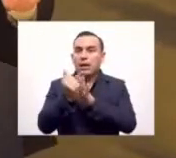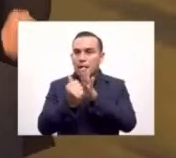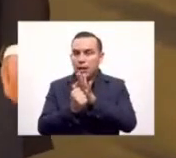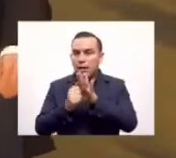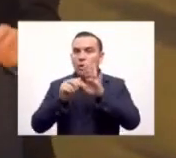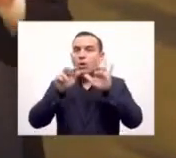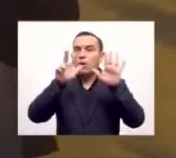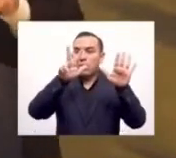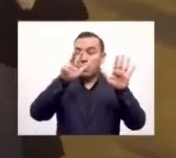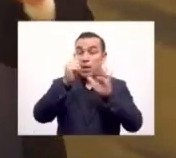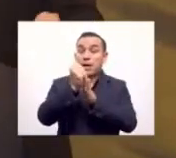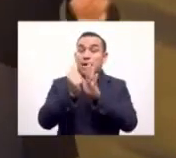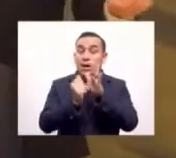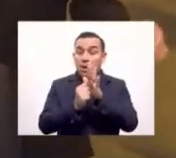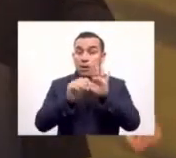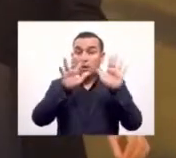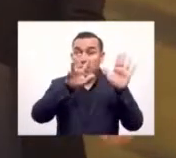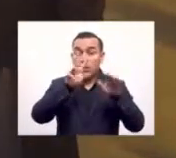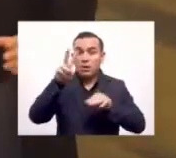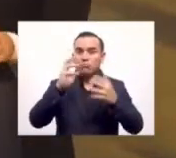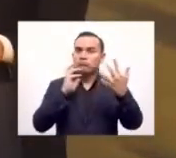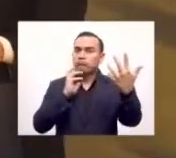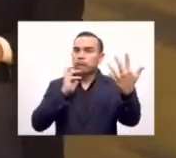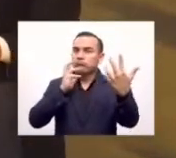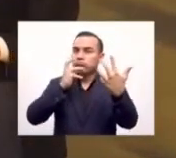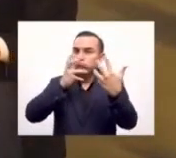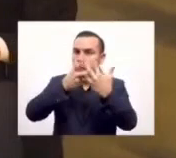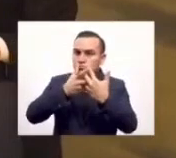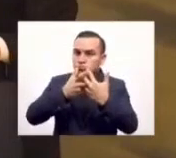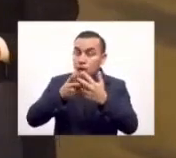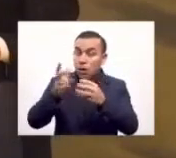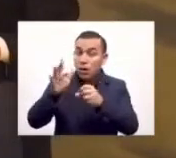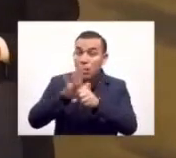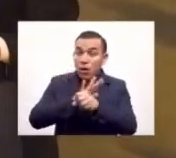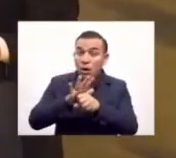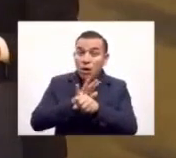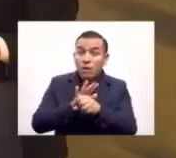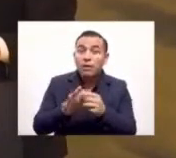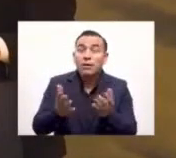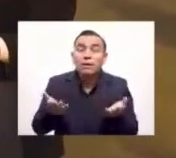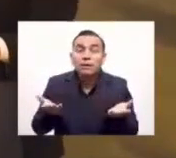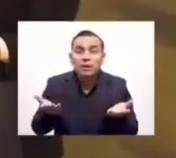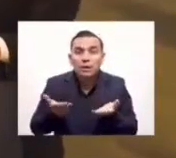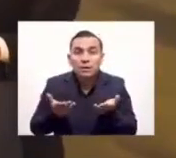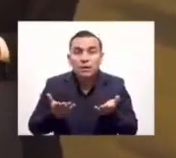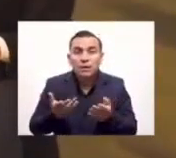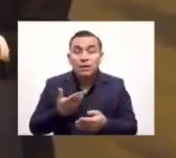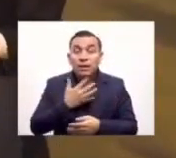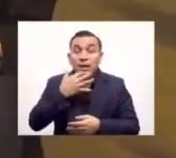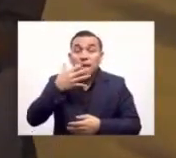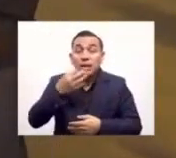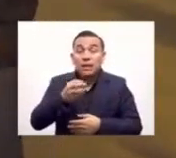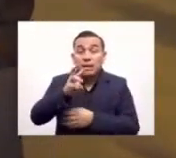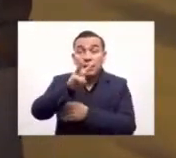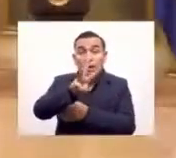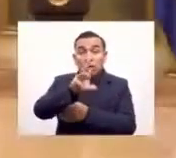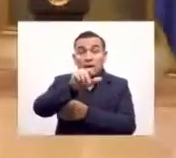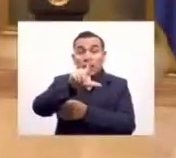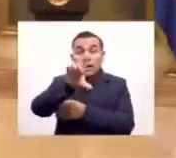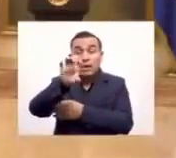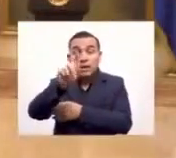tengo una duda, puede que sea muy, muy boba, pero ¿esto plantearía entonces a